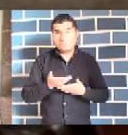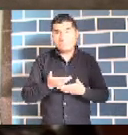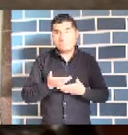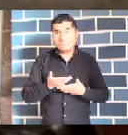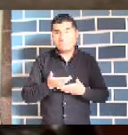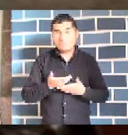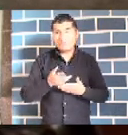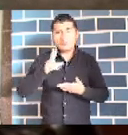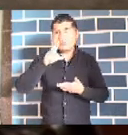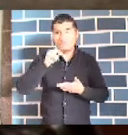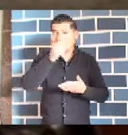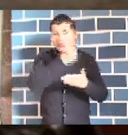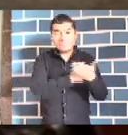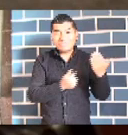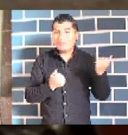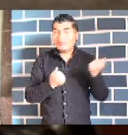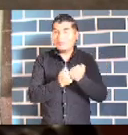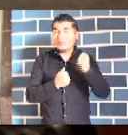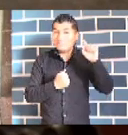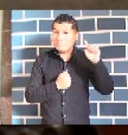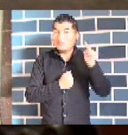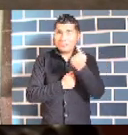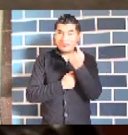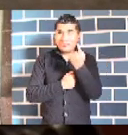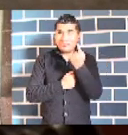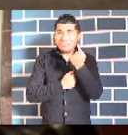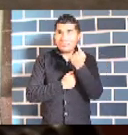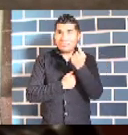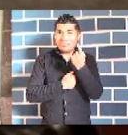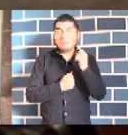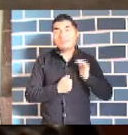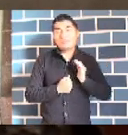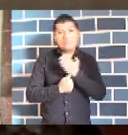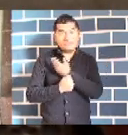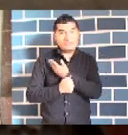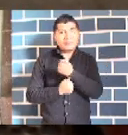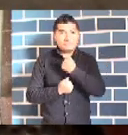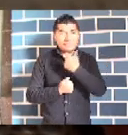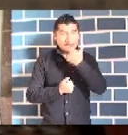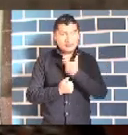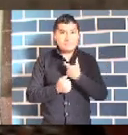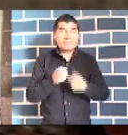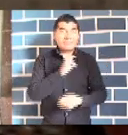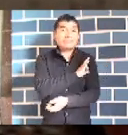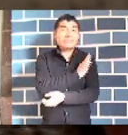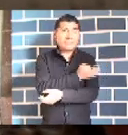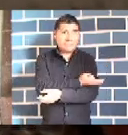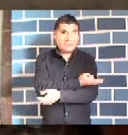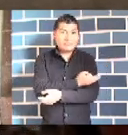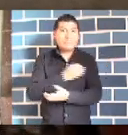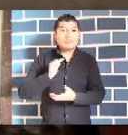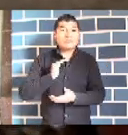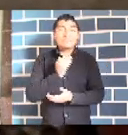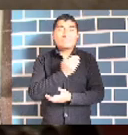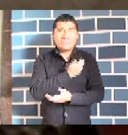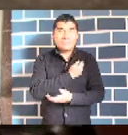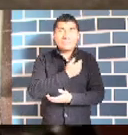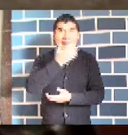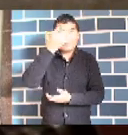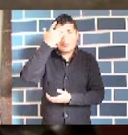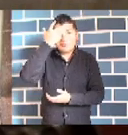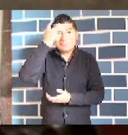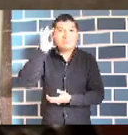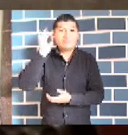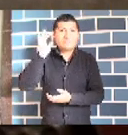a no confiar solamente en nuestras propias fuerzas o de nuestra inteligencia